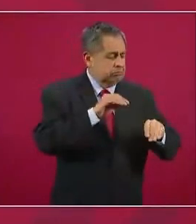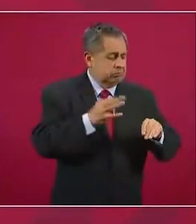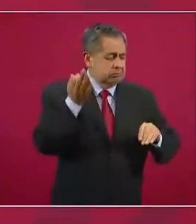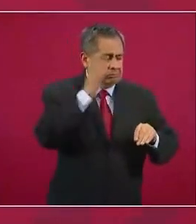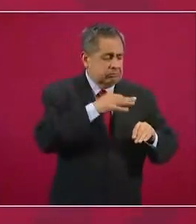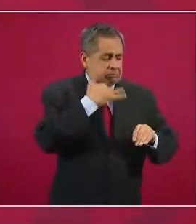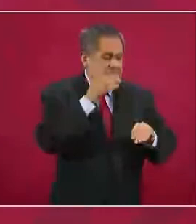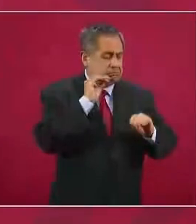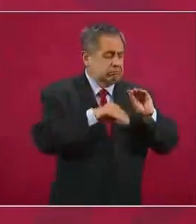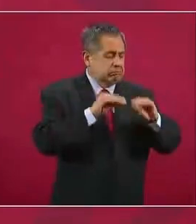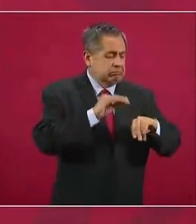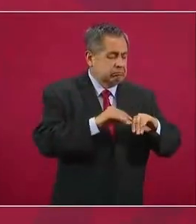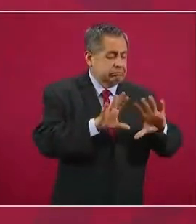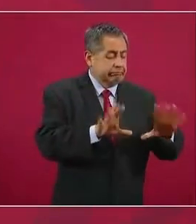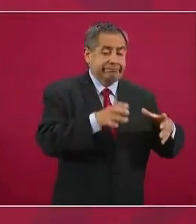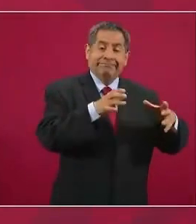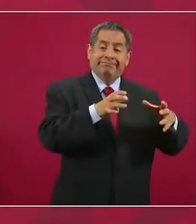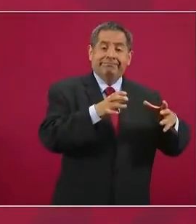adulterados